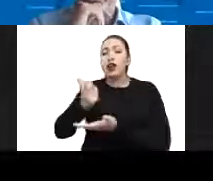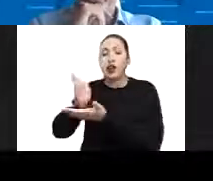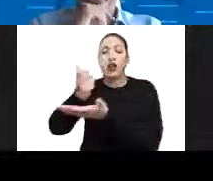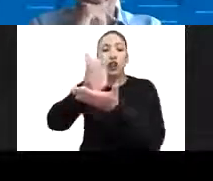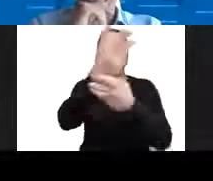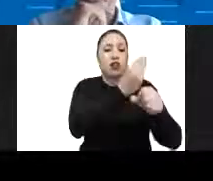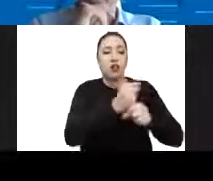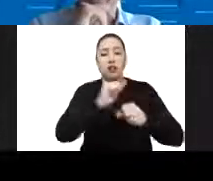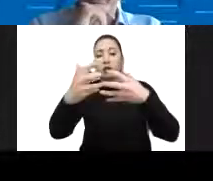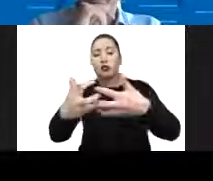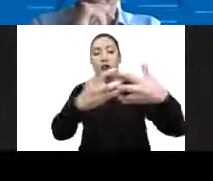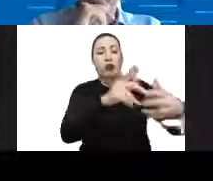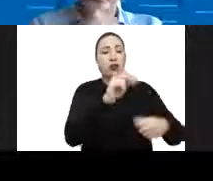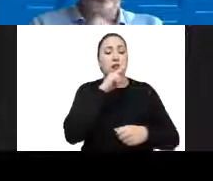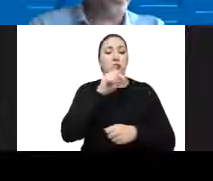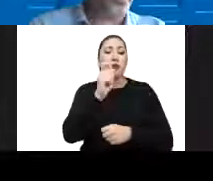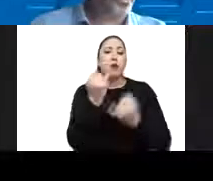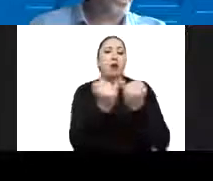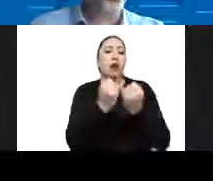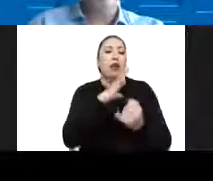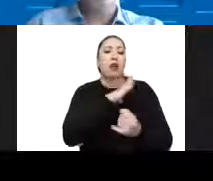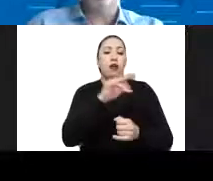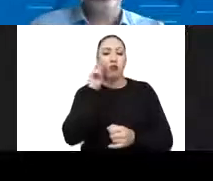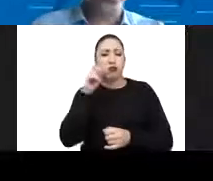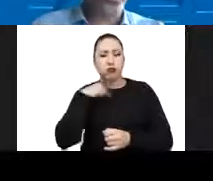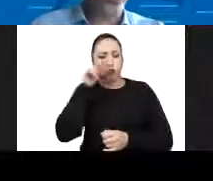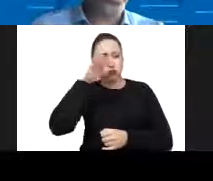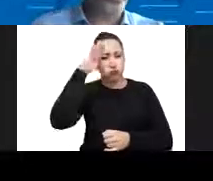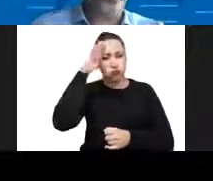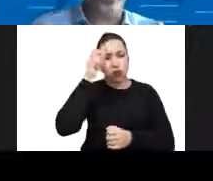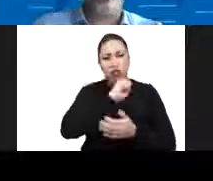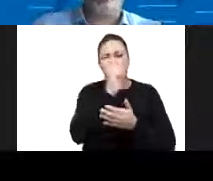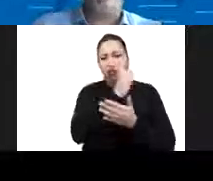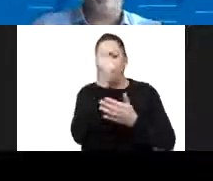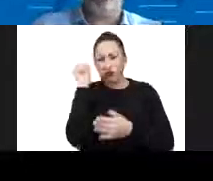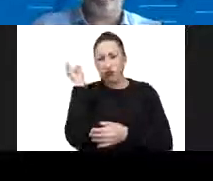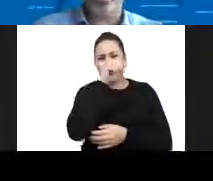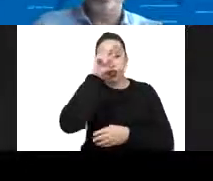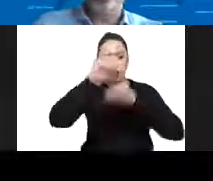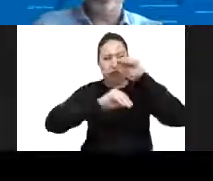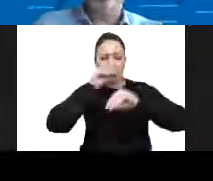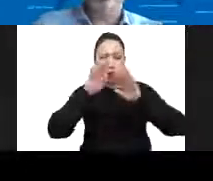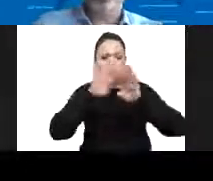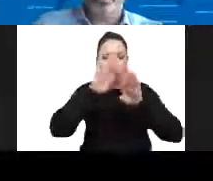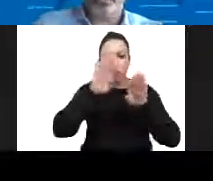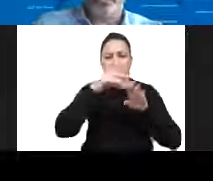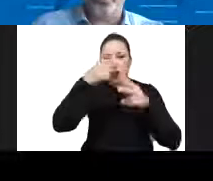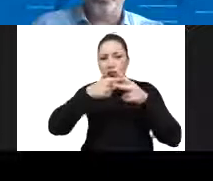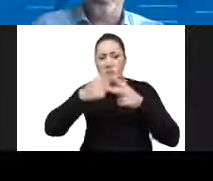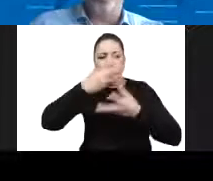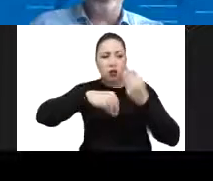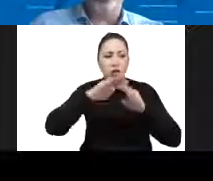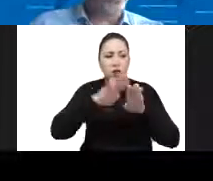tipos de tarifa en bloque que son extremadamente difíciles de diseñar y que en la mayoría de los casos también son